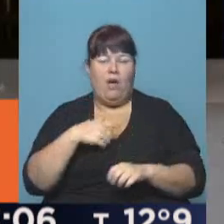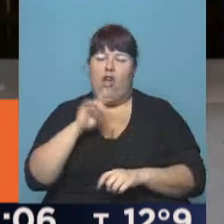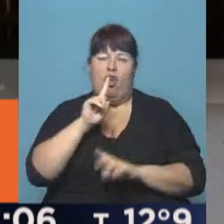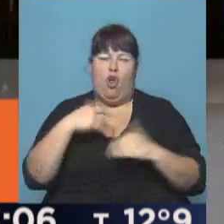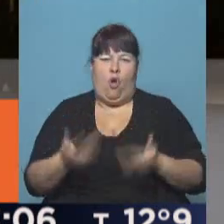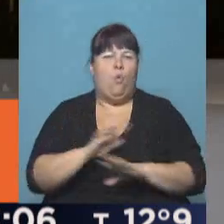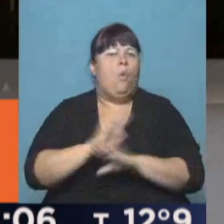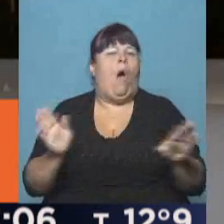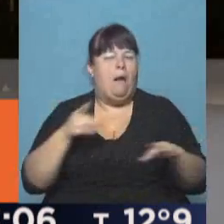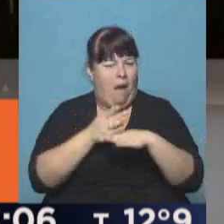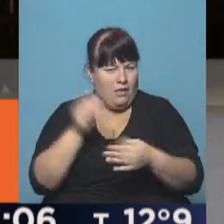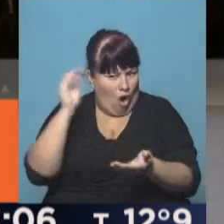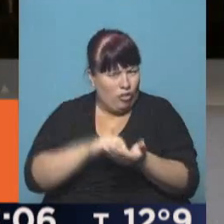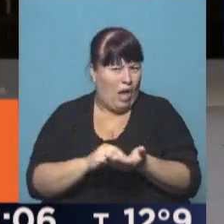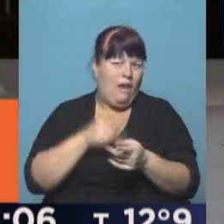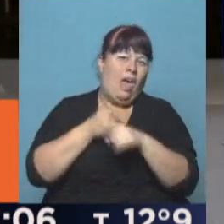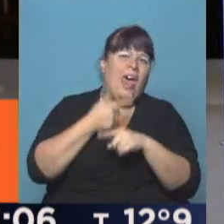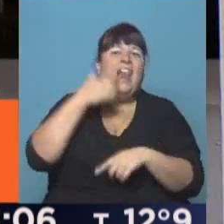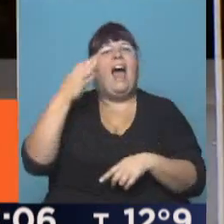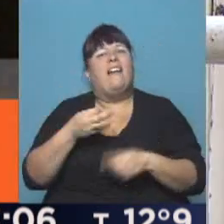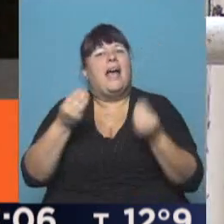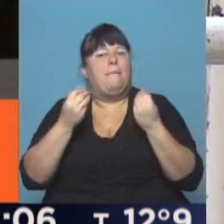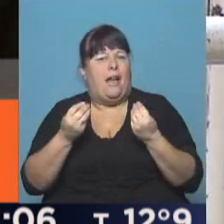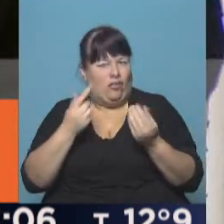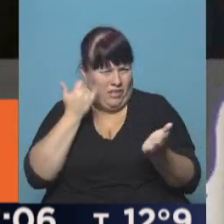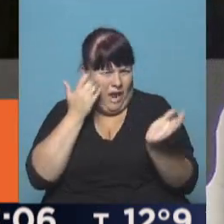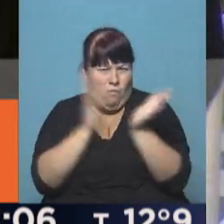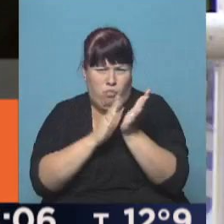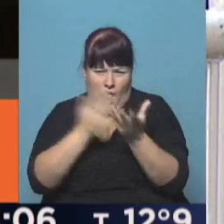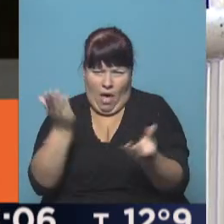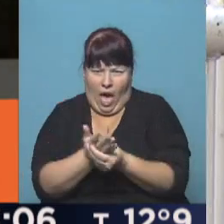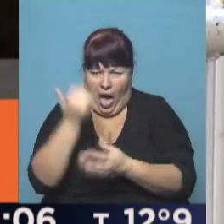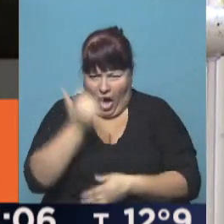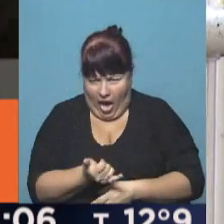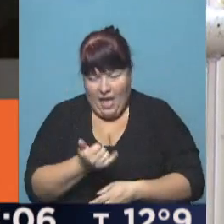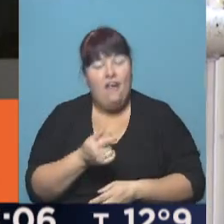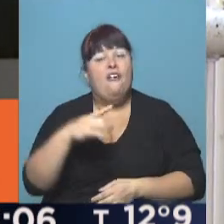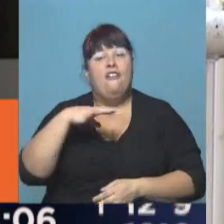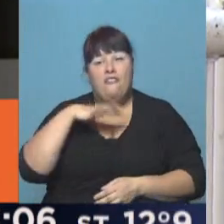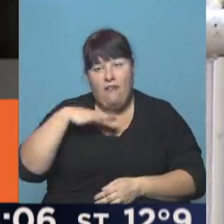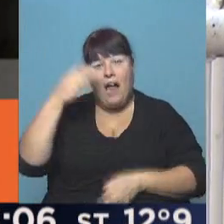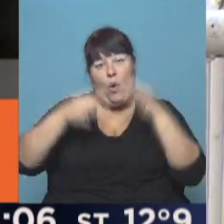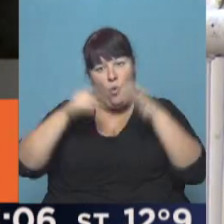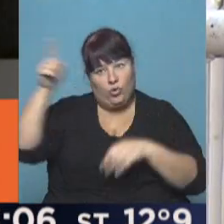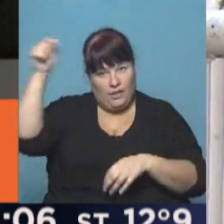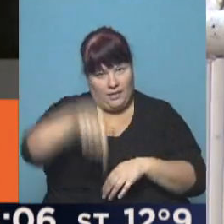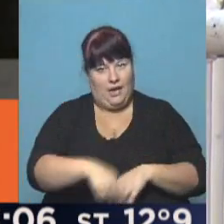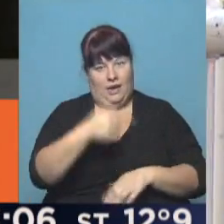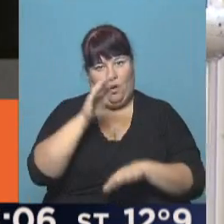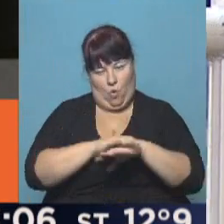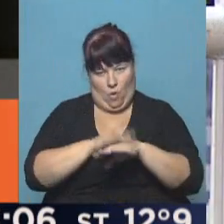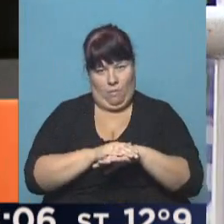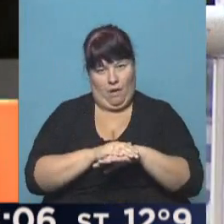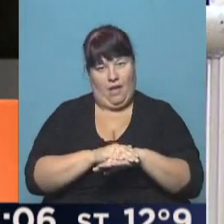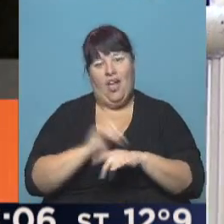aceptar nunca más que se siga discutiendo sobre la verdad de lo que está probado en el expediente. Lo que falta es traer a la justicia a los responsables. No